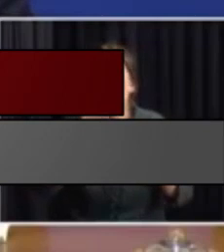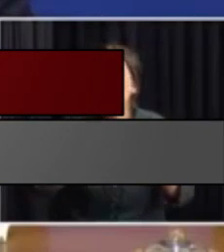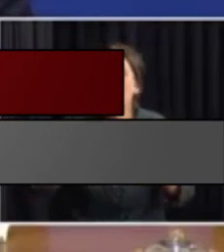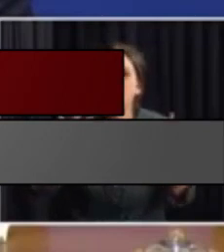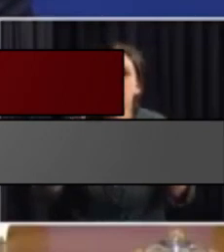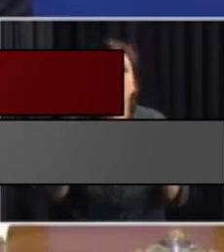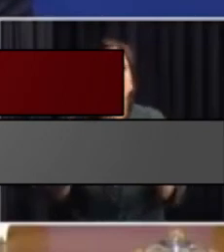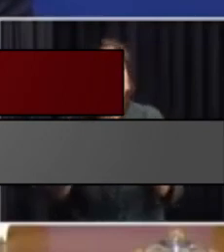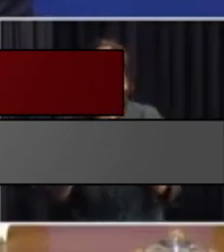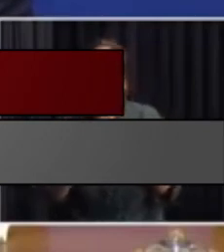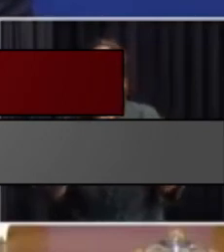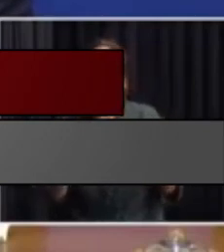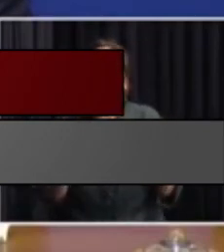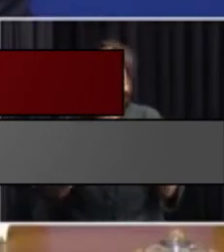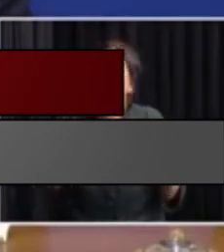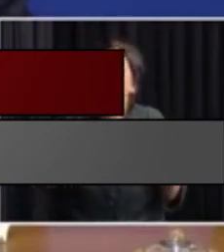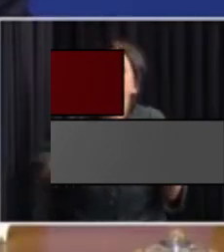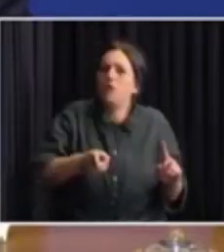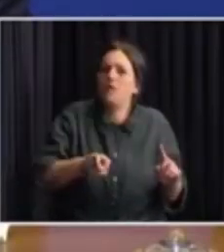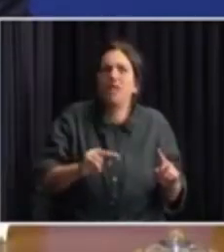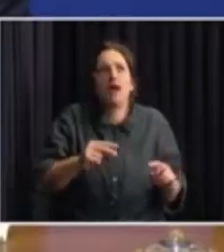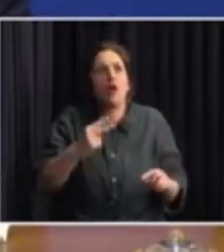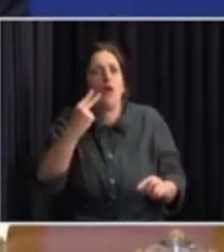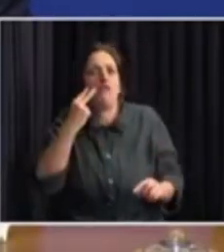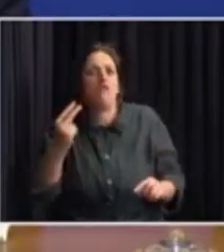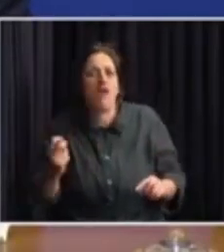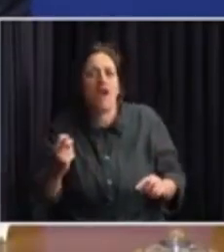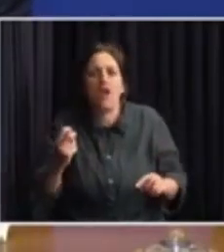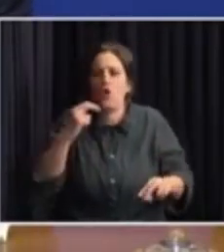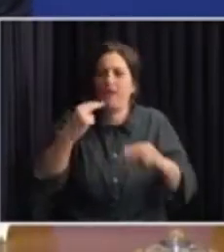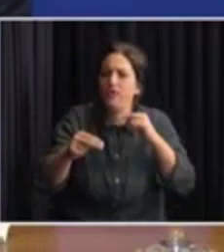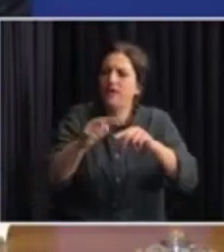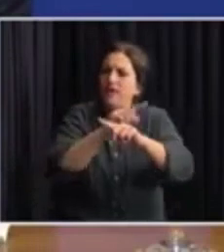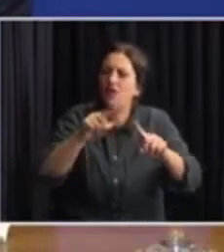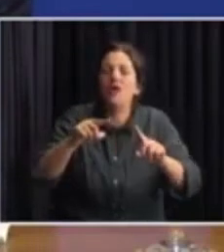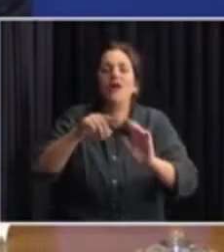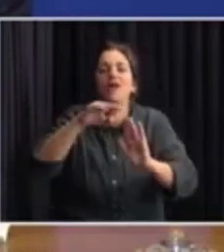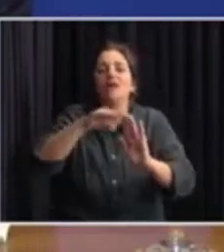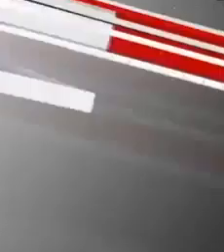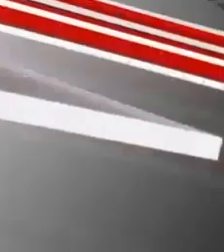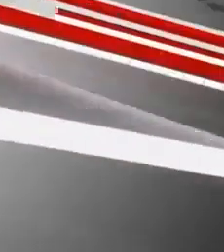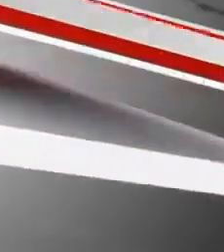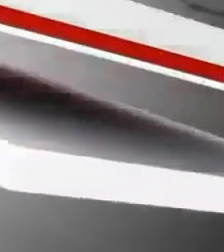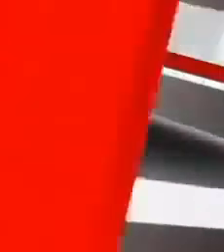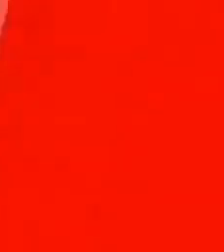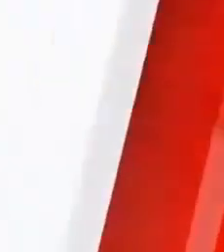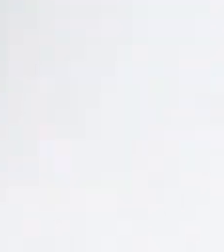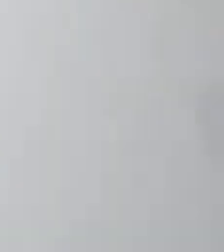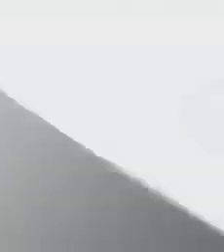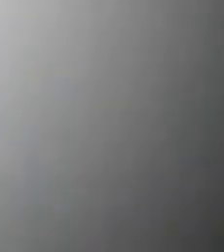fiestas irregulares, ilegales, restopub y todo el resto de los establecimientos.